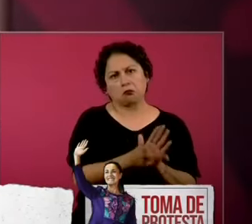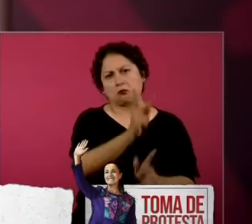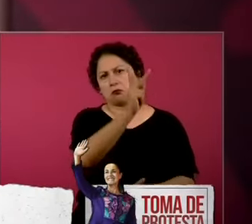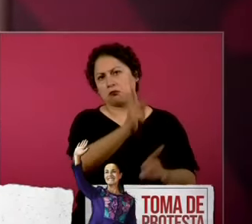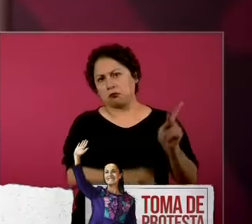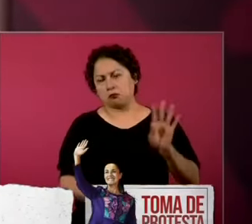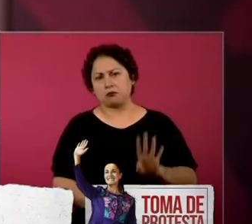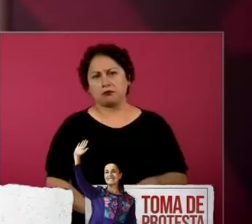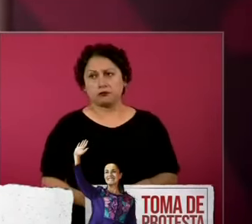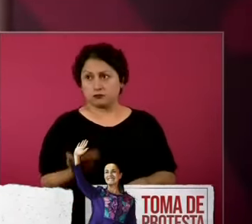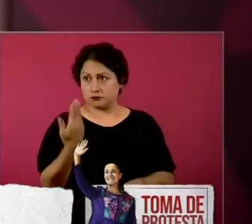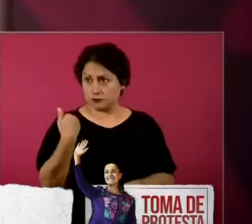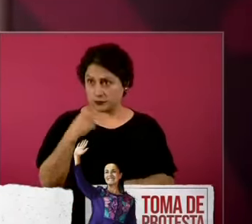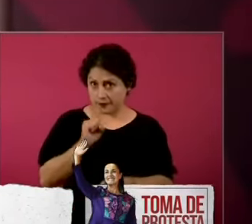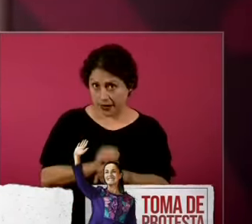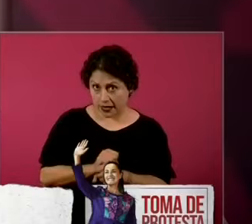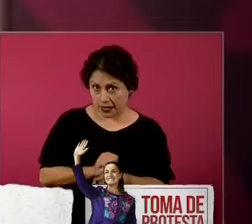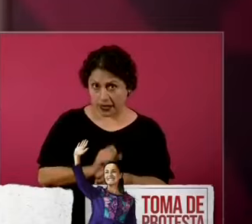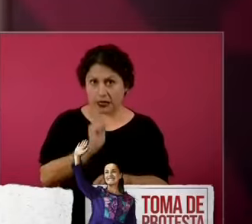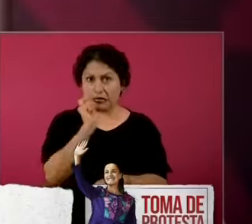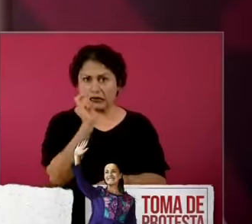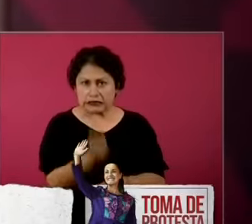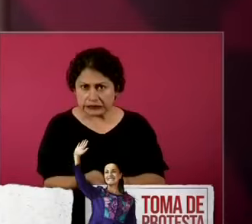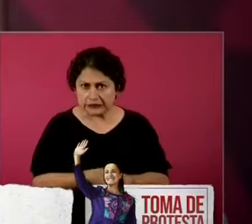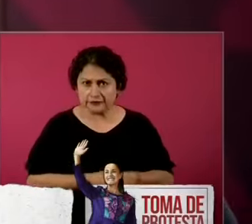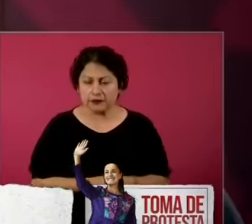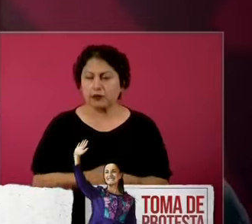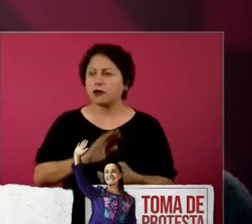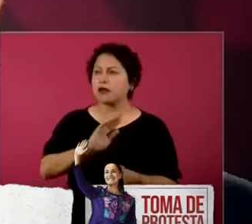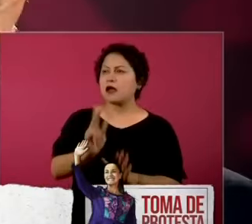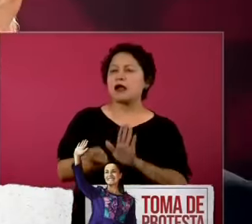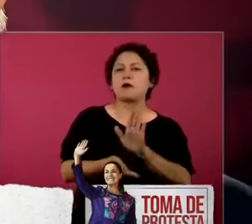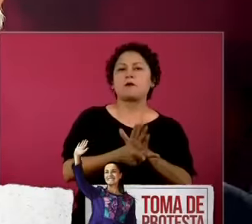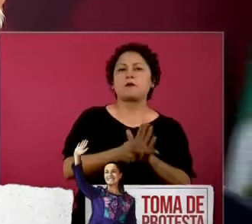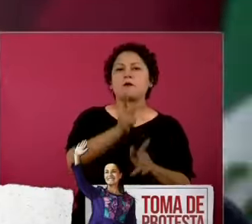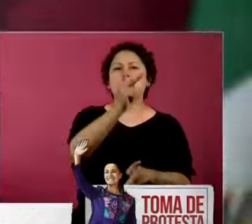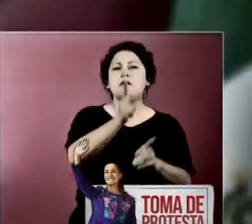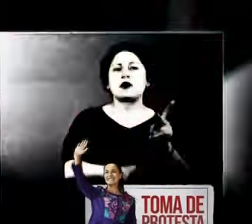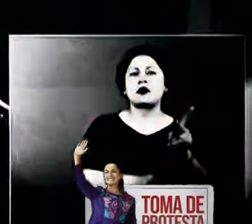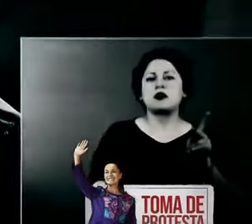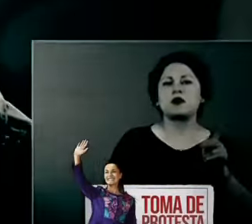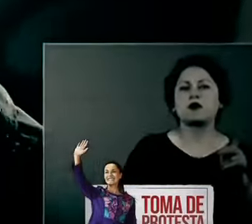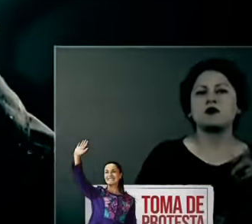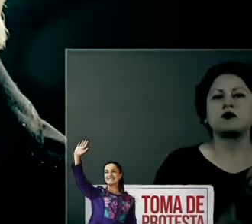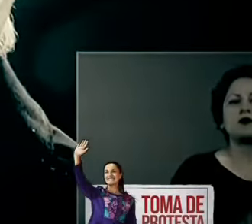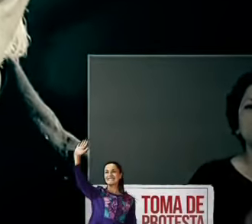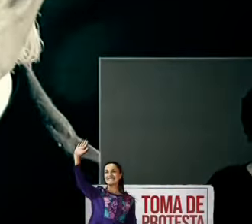¿Pausar significa que ya no puede venir? Pausar significa que vamos a darnos nuestro tiempo.